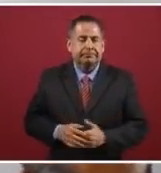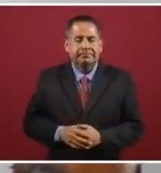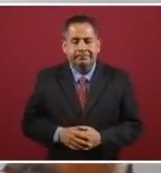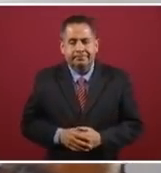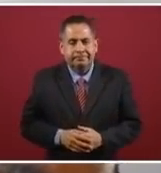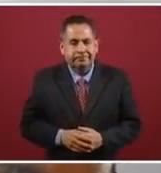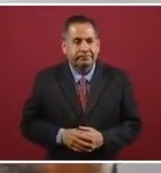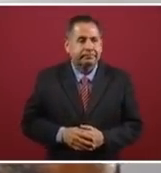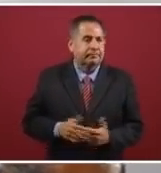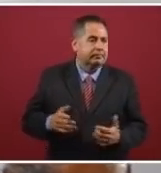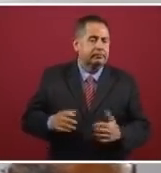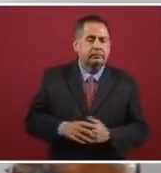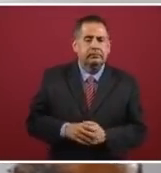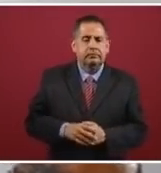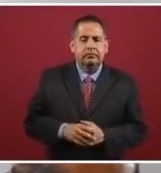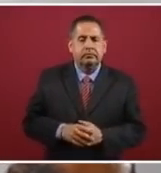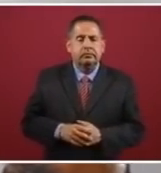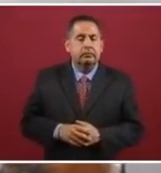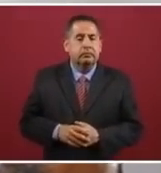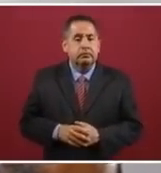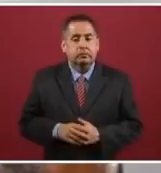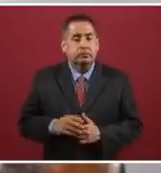Pero sale.